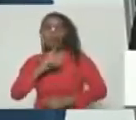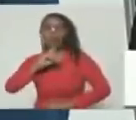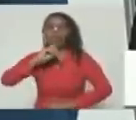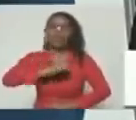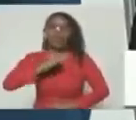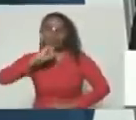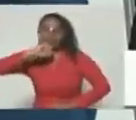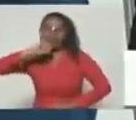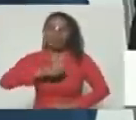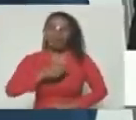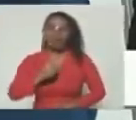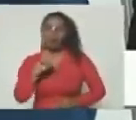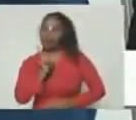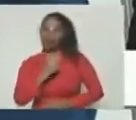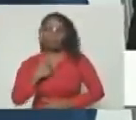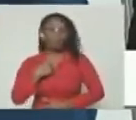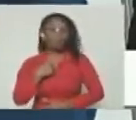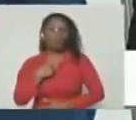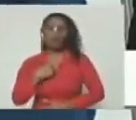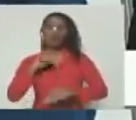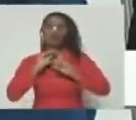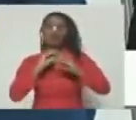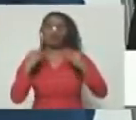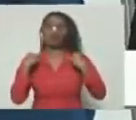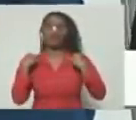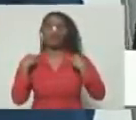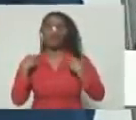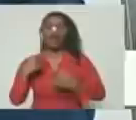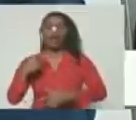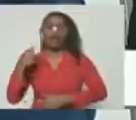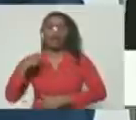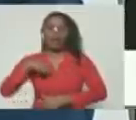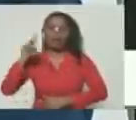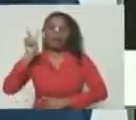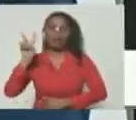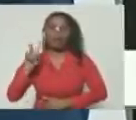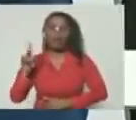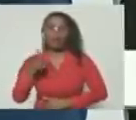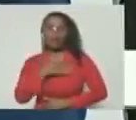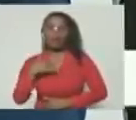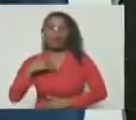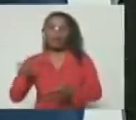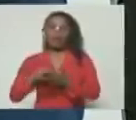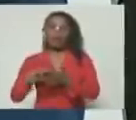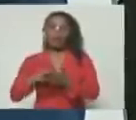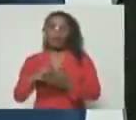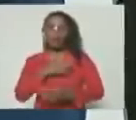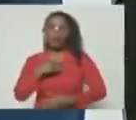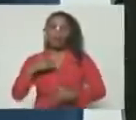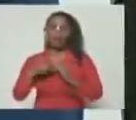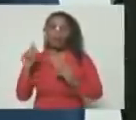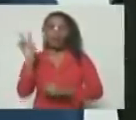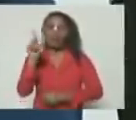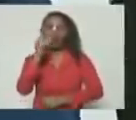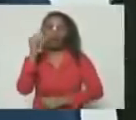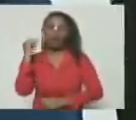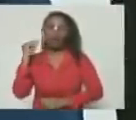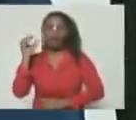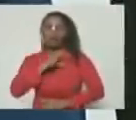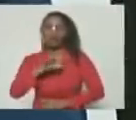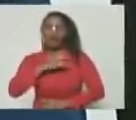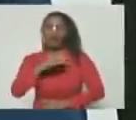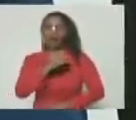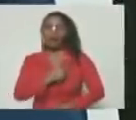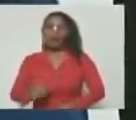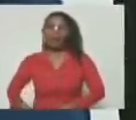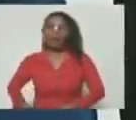nos convoquen al odio. Convóquenos a la Venezuela de la gran solución, que es la que quieren todas y todos los venezolanos. Muchas gracias,